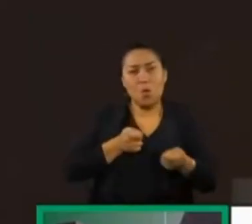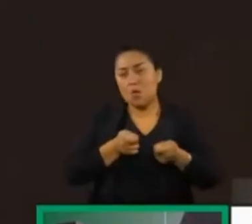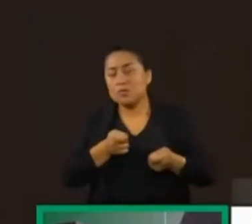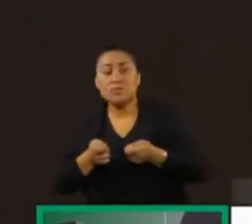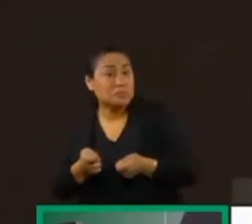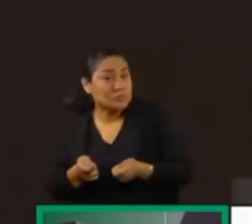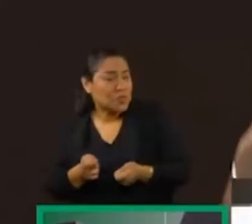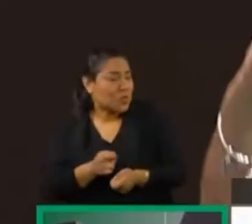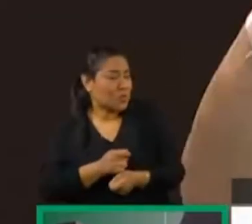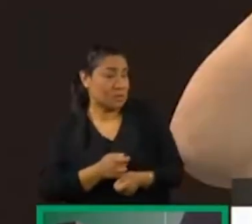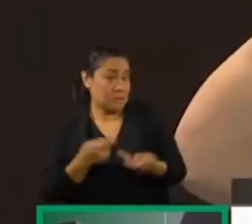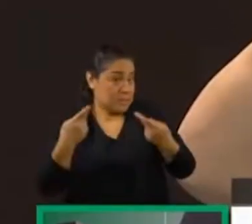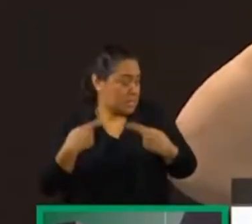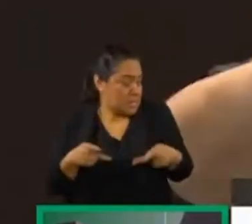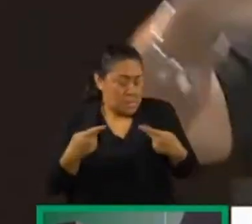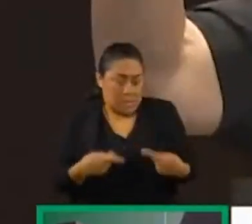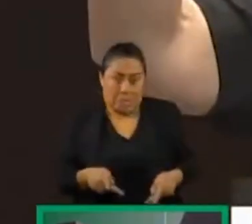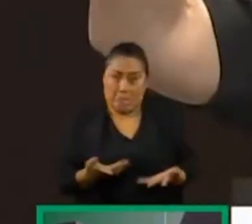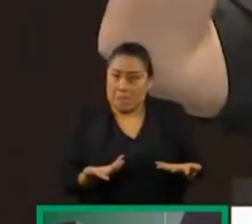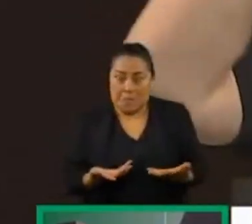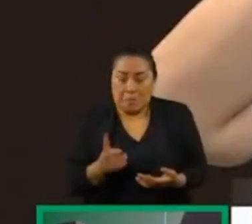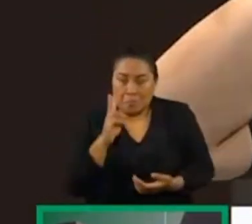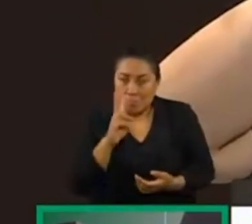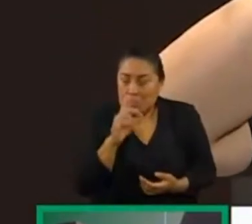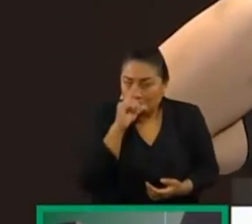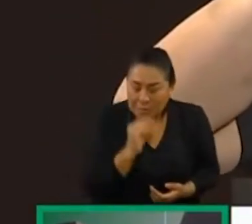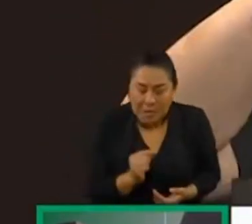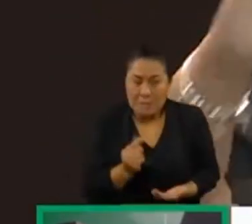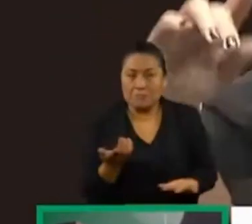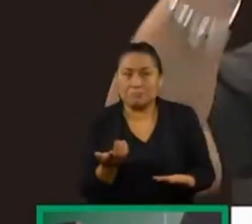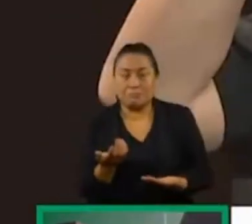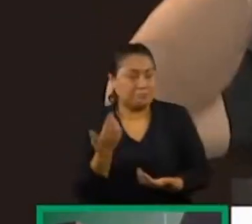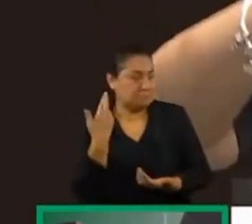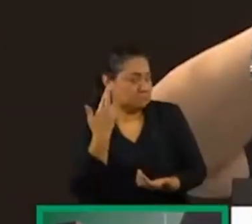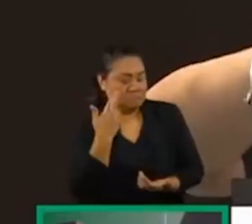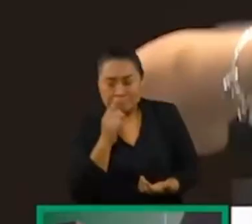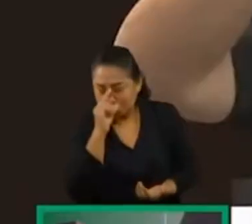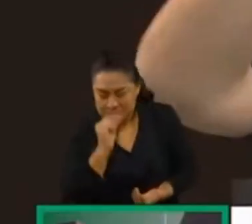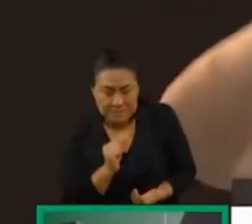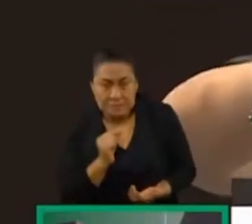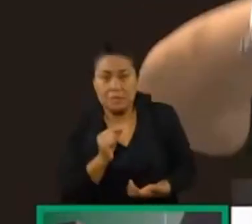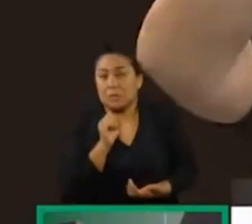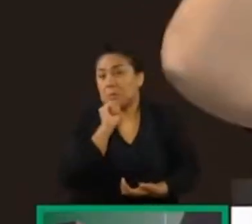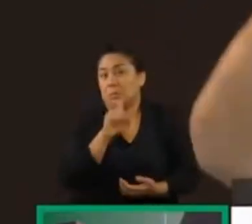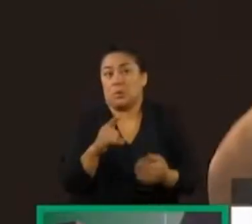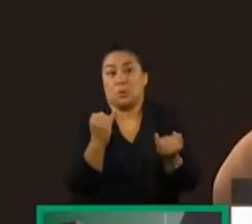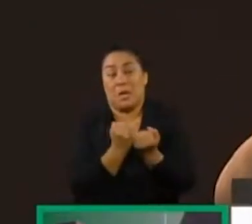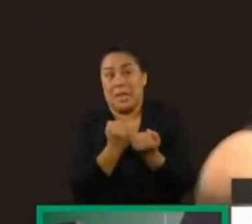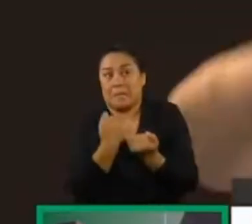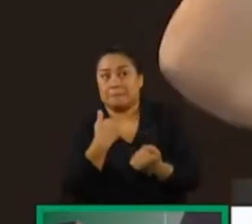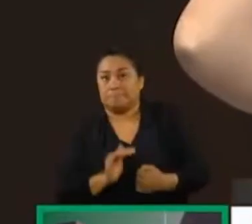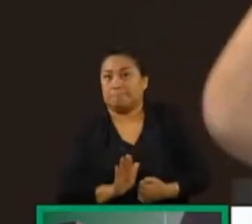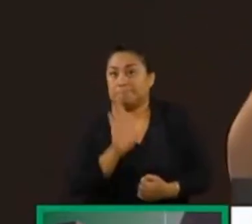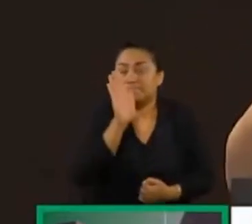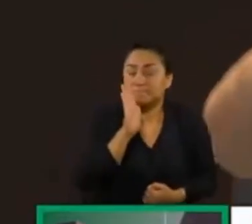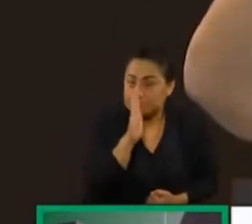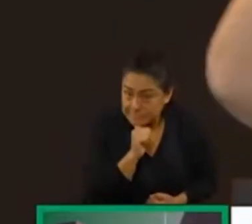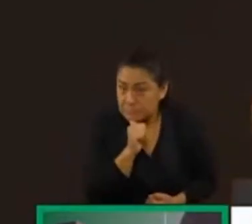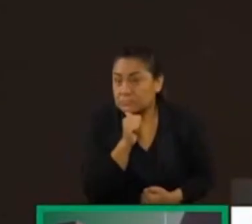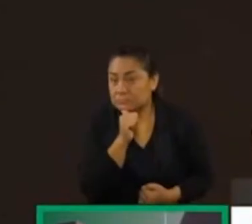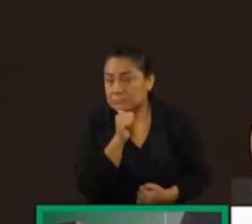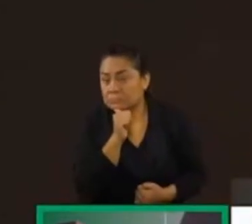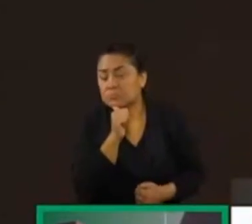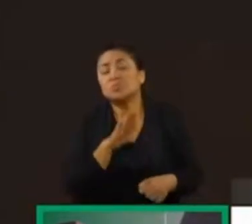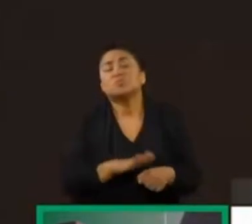los ciudadanos no podamos ver, no podamos escuchar, pero que tampoco podamos hablar sin que todo